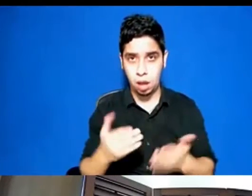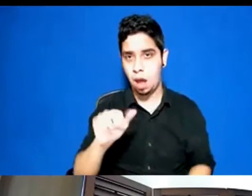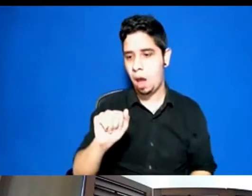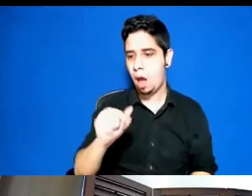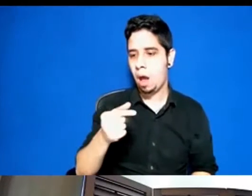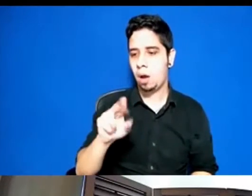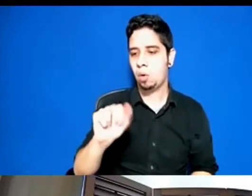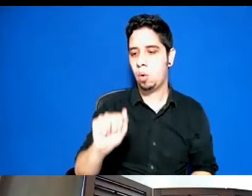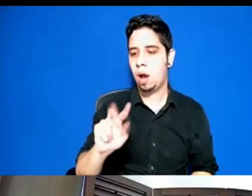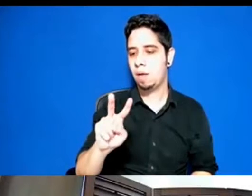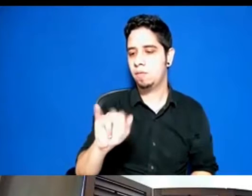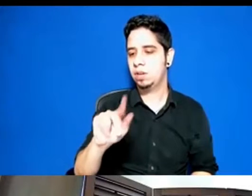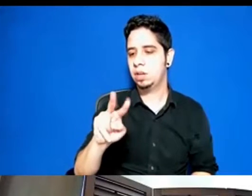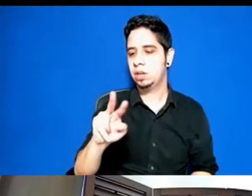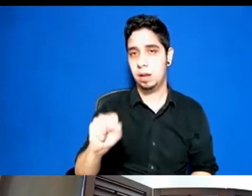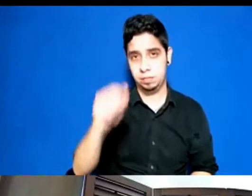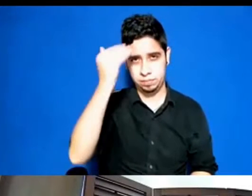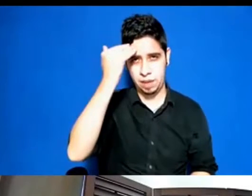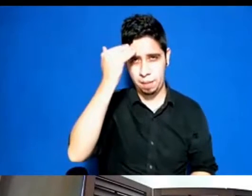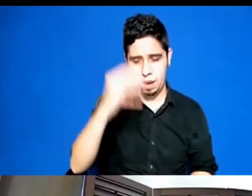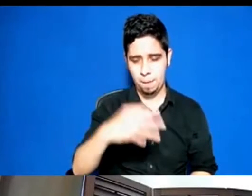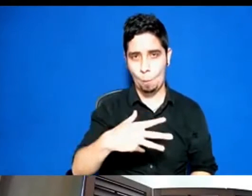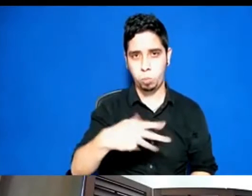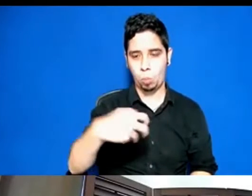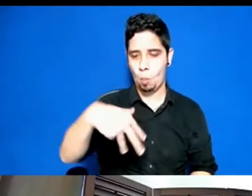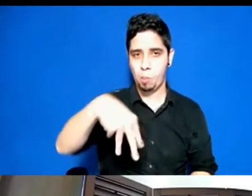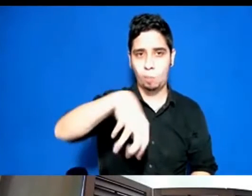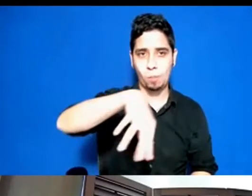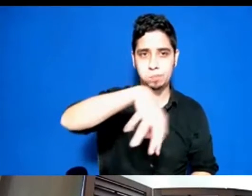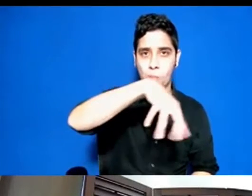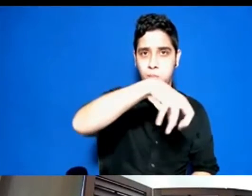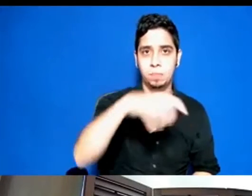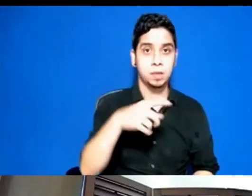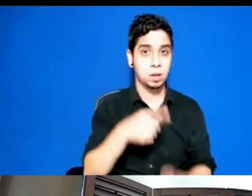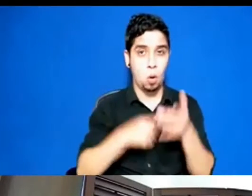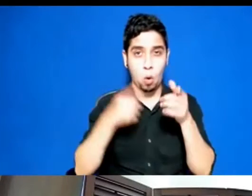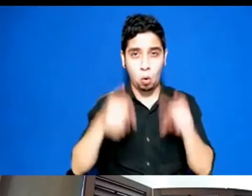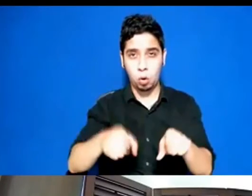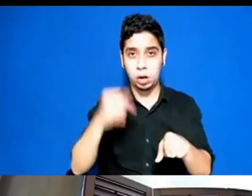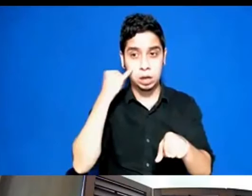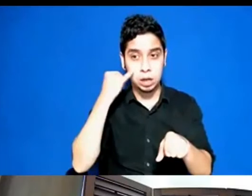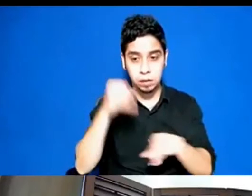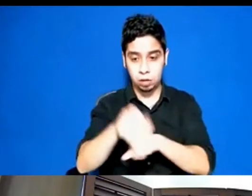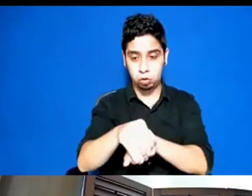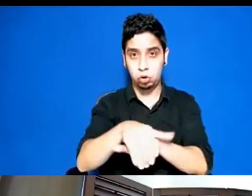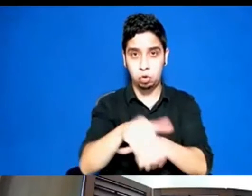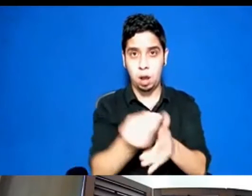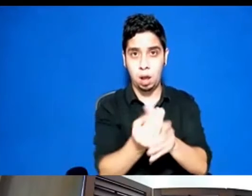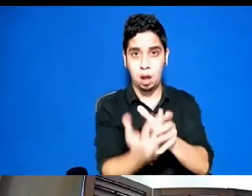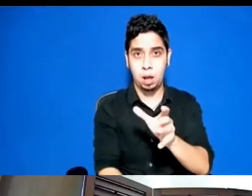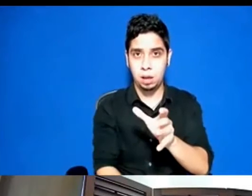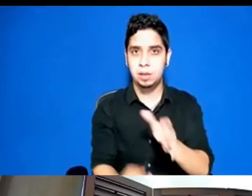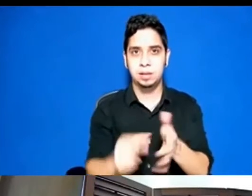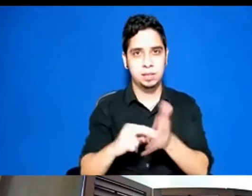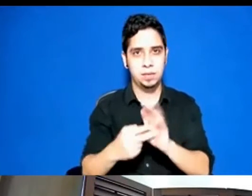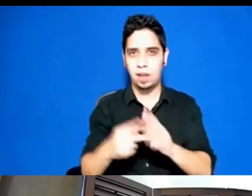medusas. ¿Y qué pasa si la tinglar ya no existe más, ¿podríamos nosotros